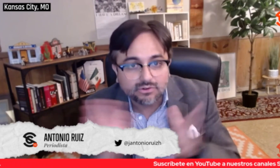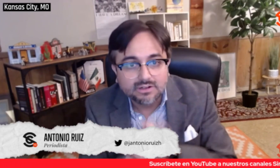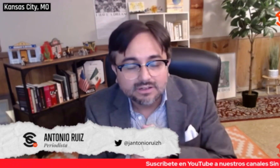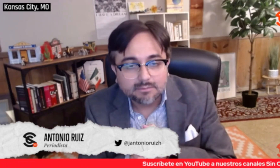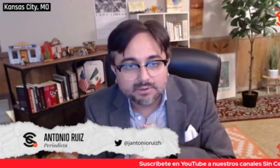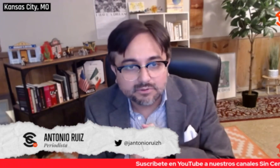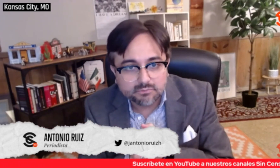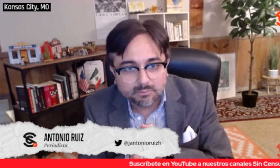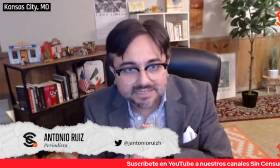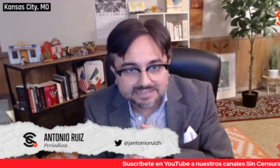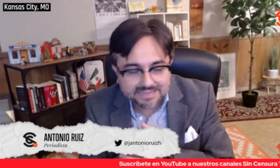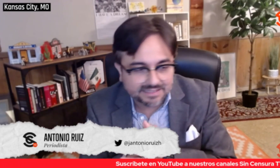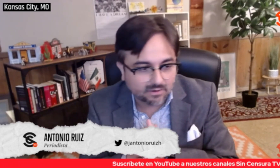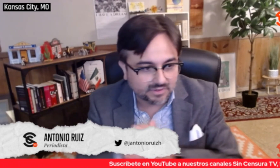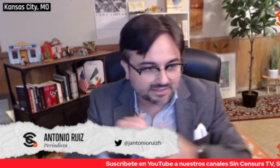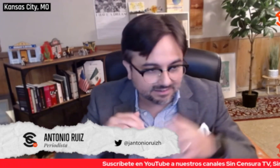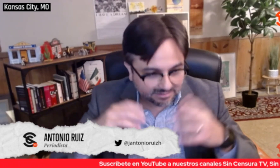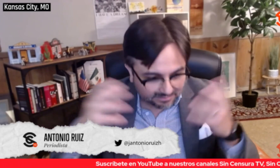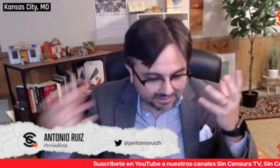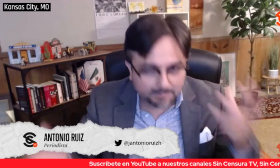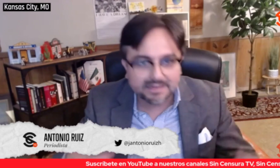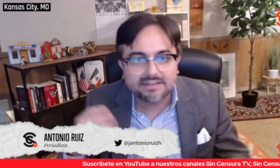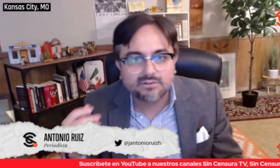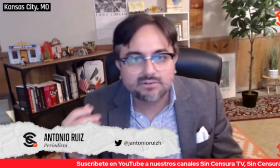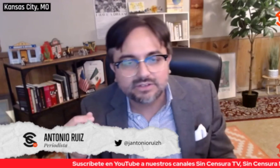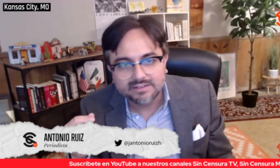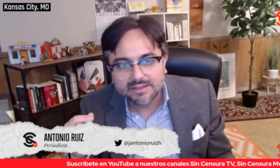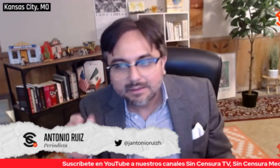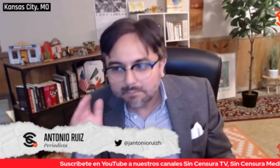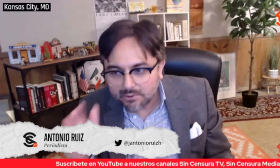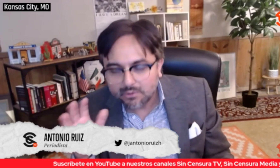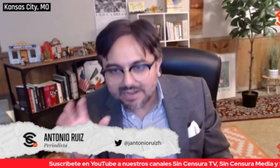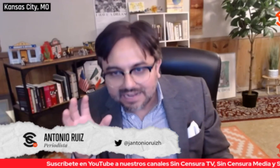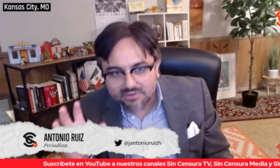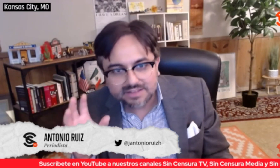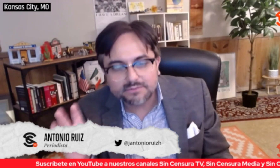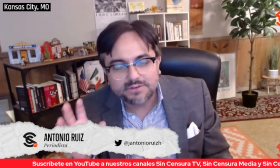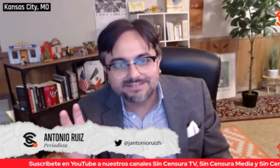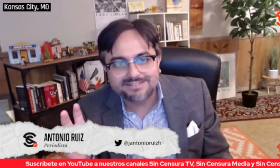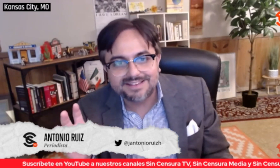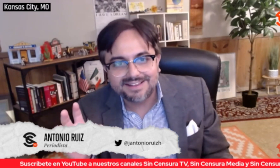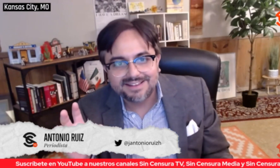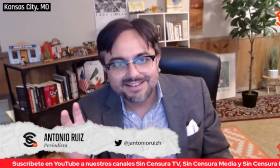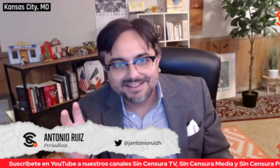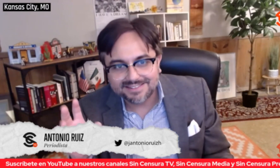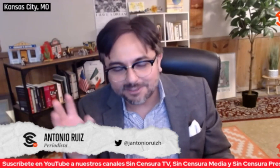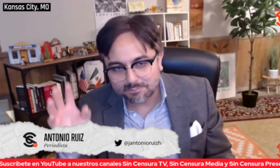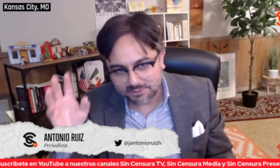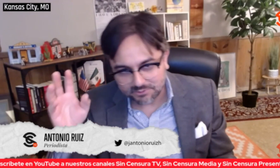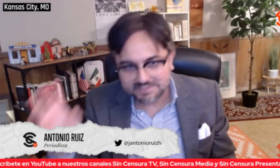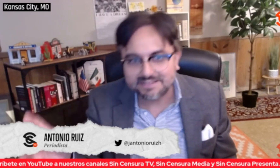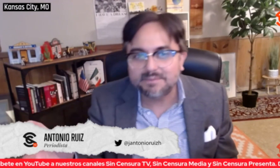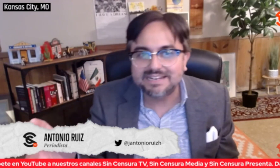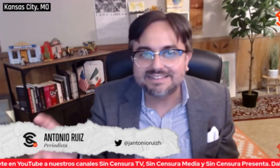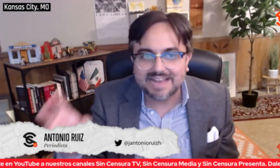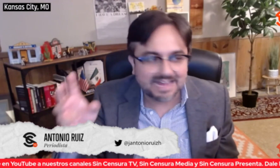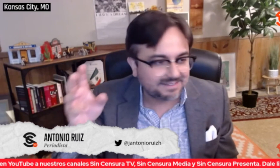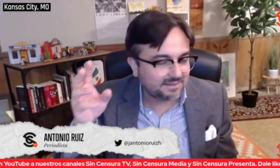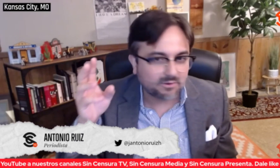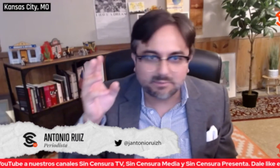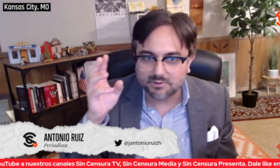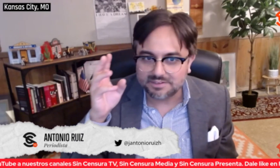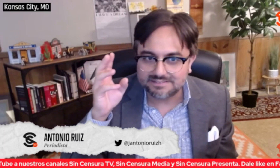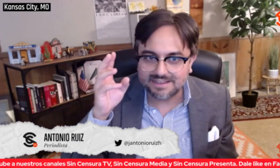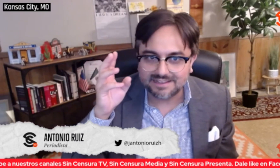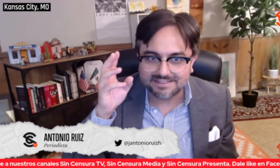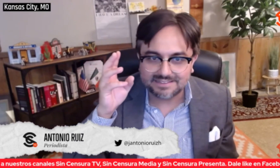insisto, ¿no?, periodismo militante con el que se cambian las cosas, pero hay una diferencia entre el periodista militante